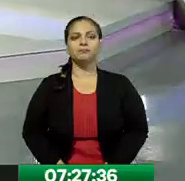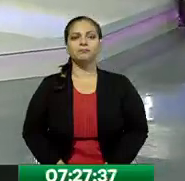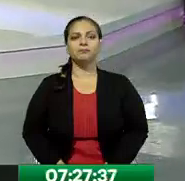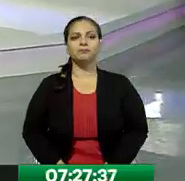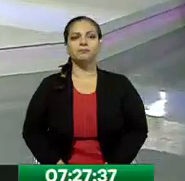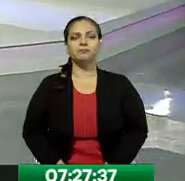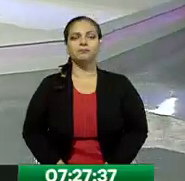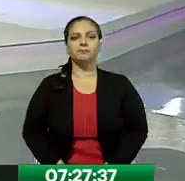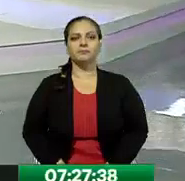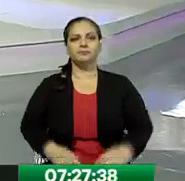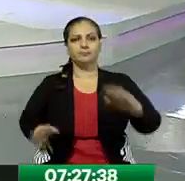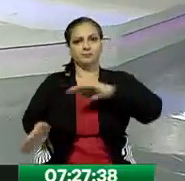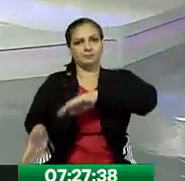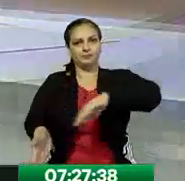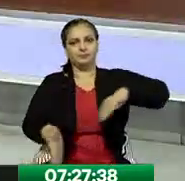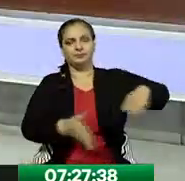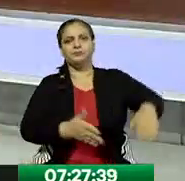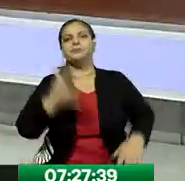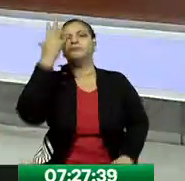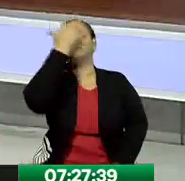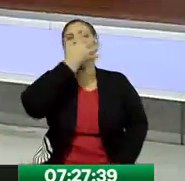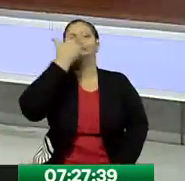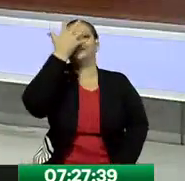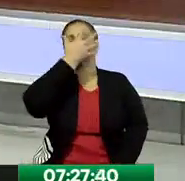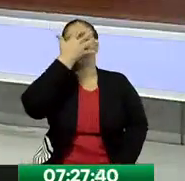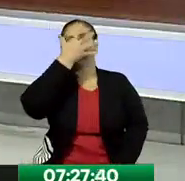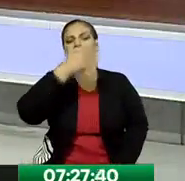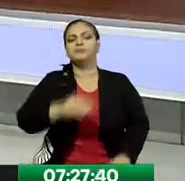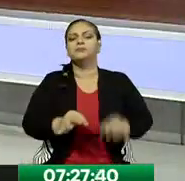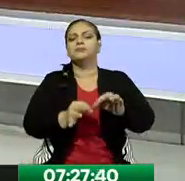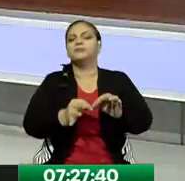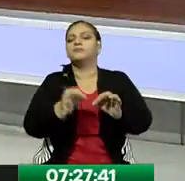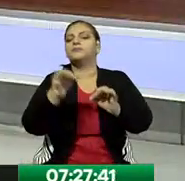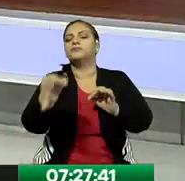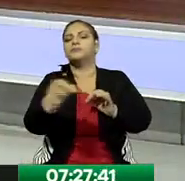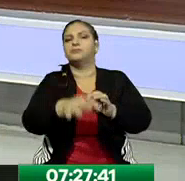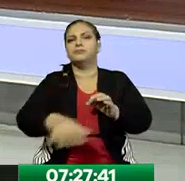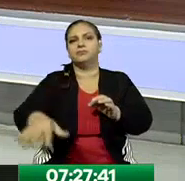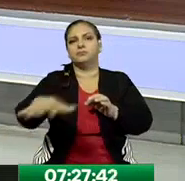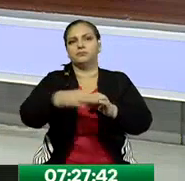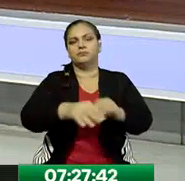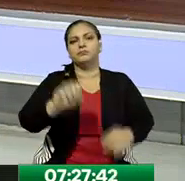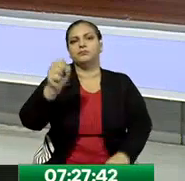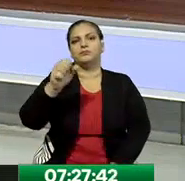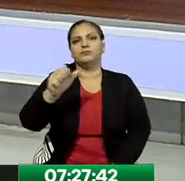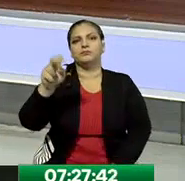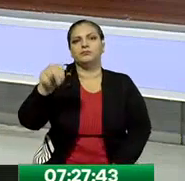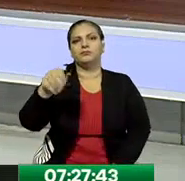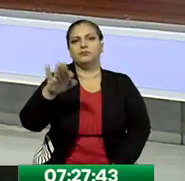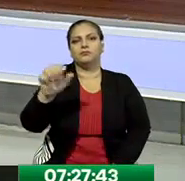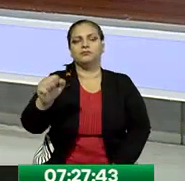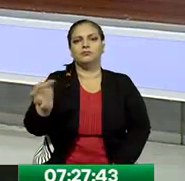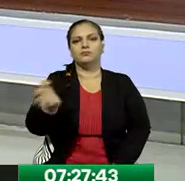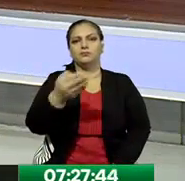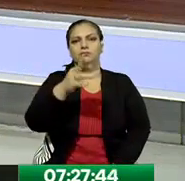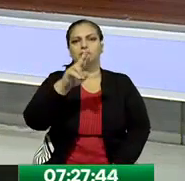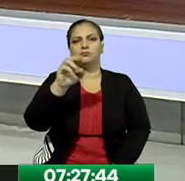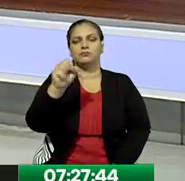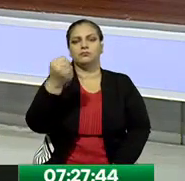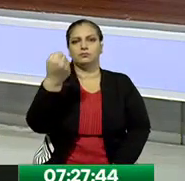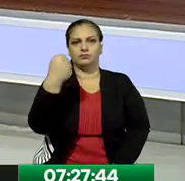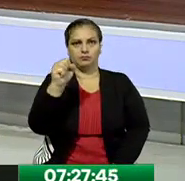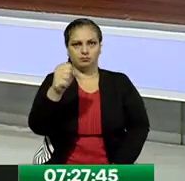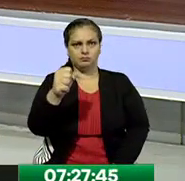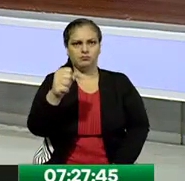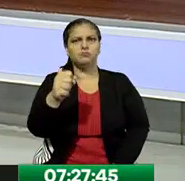es que la Armada del Ecuador informó sobre el hallazgo de un semisumergible averiado que se encontraba enterrado en